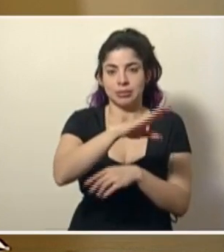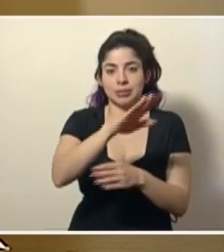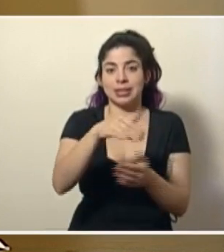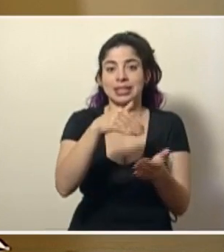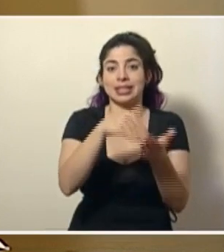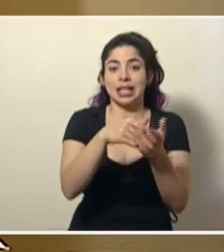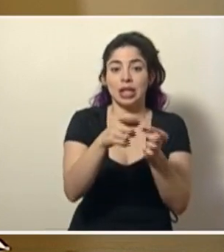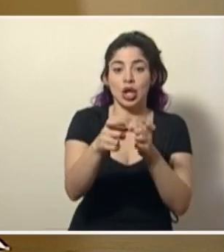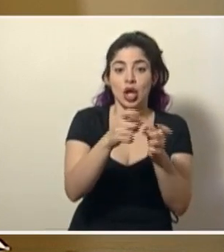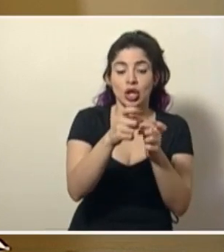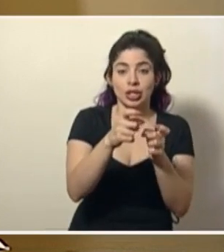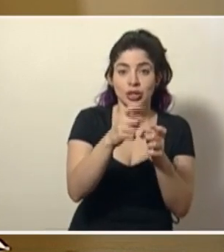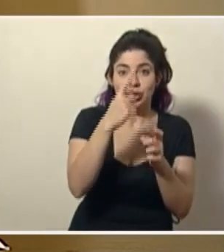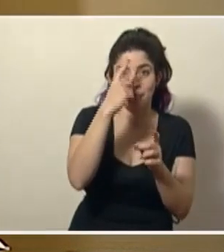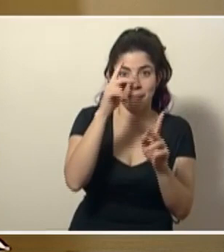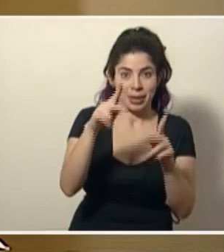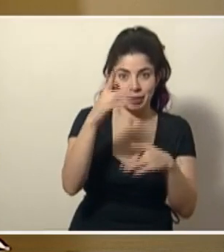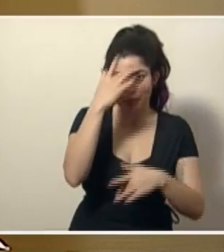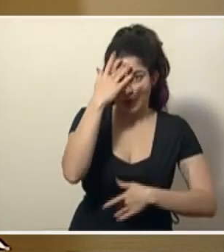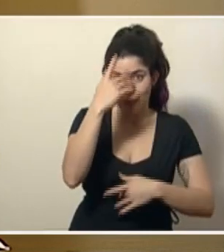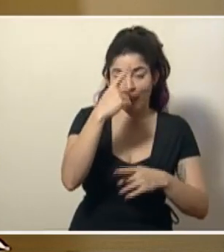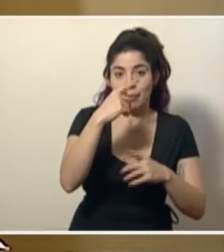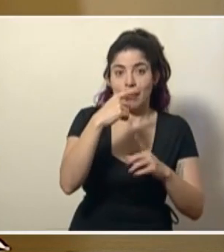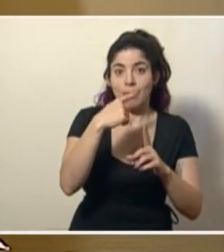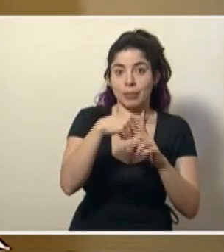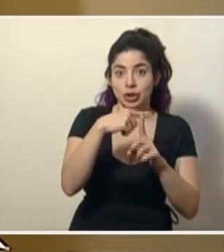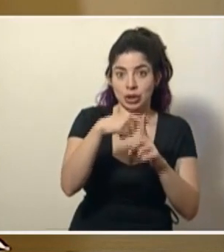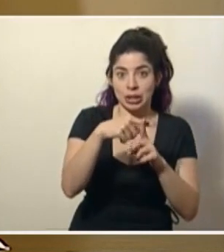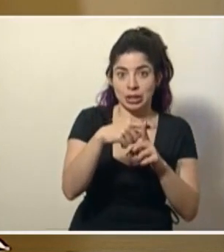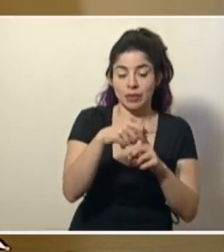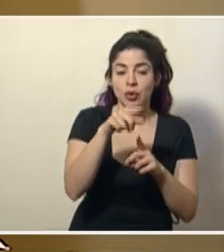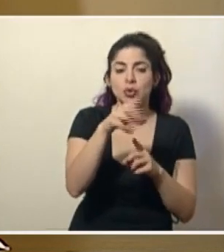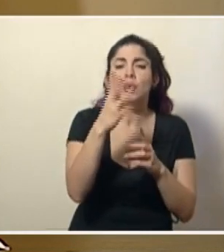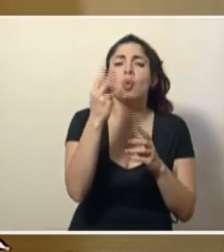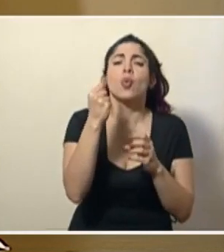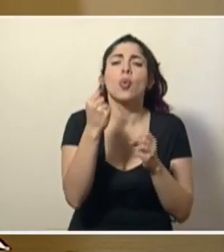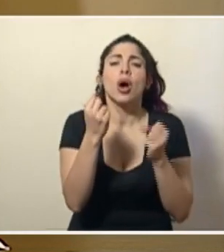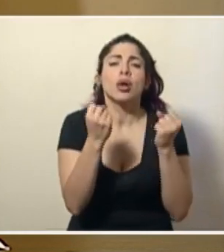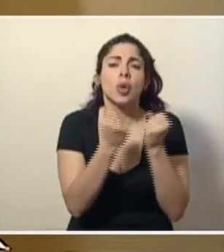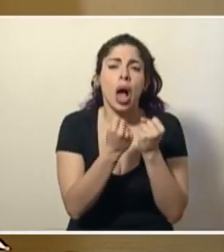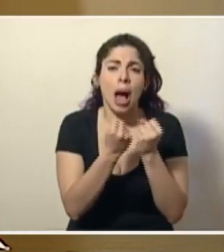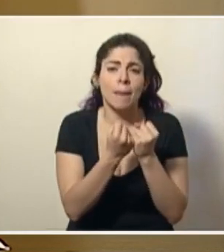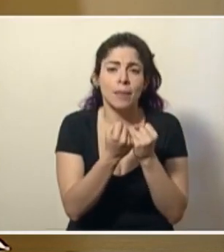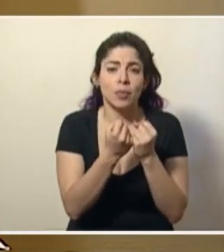de contención de casos positivos, de aproximadamente una capacidad